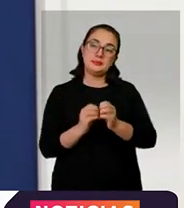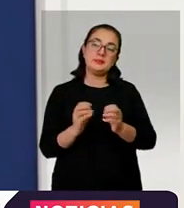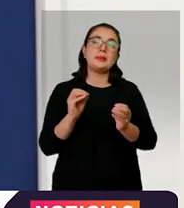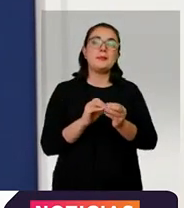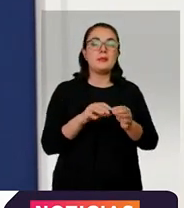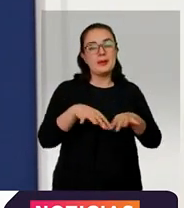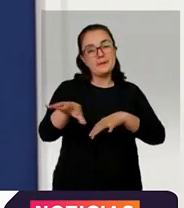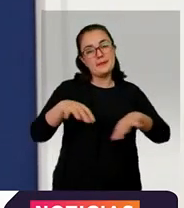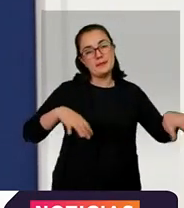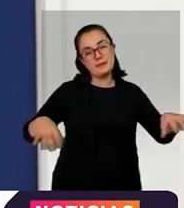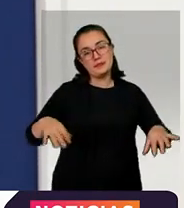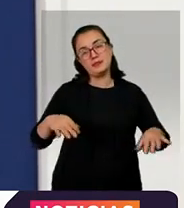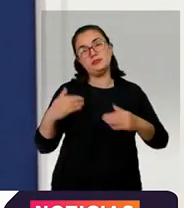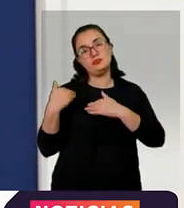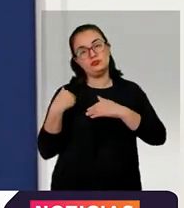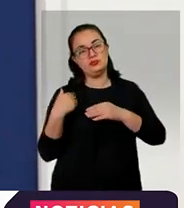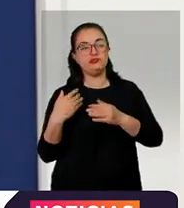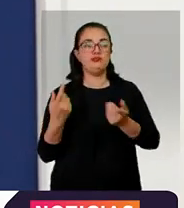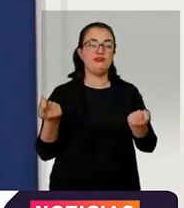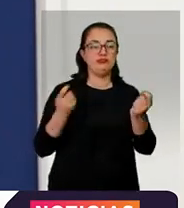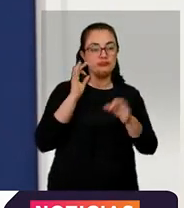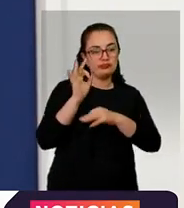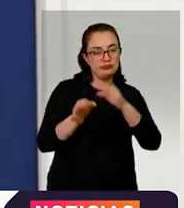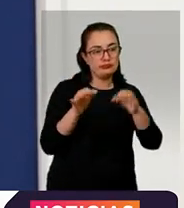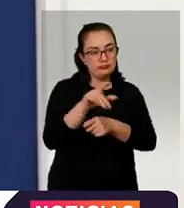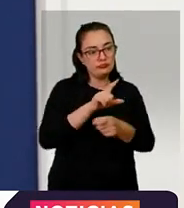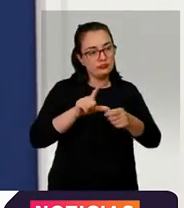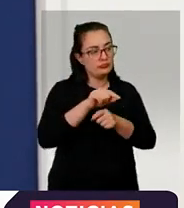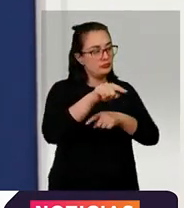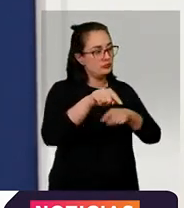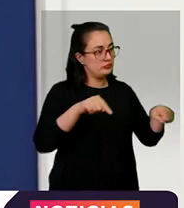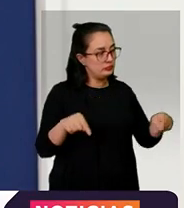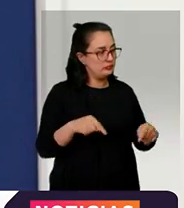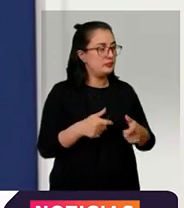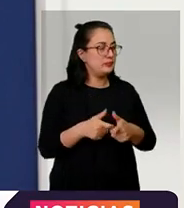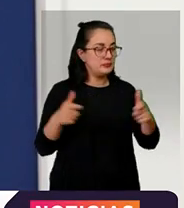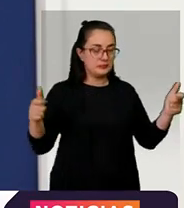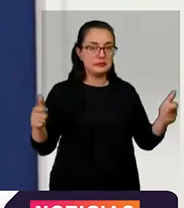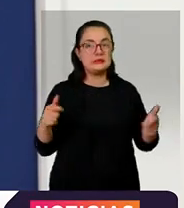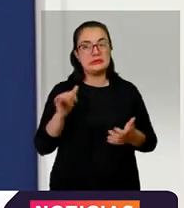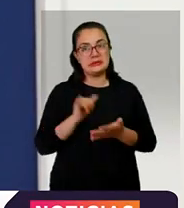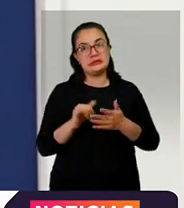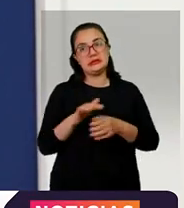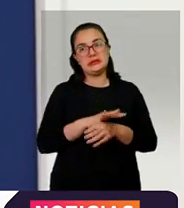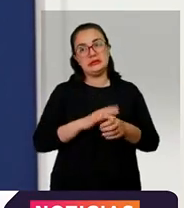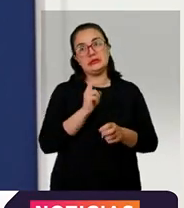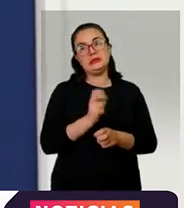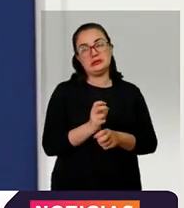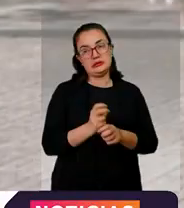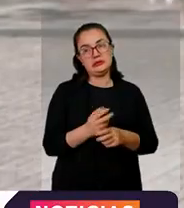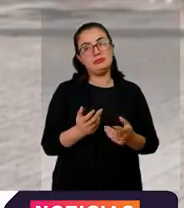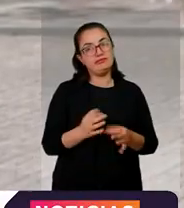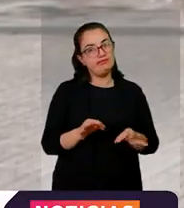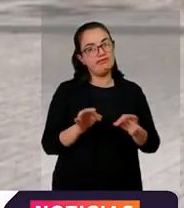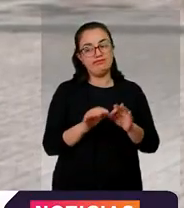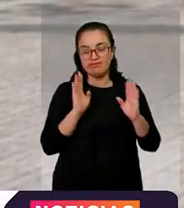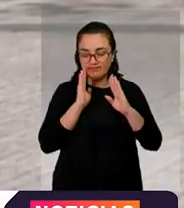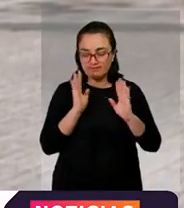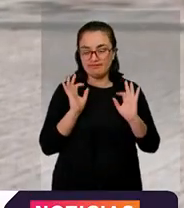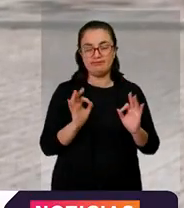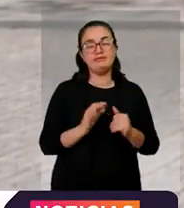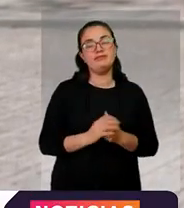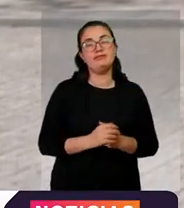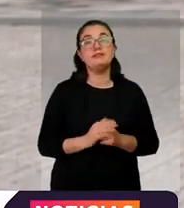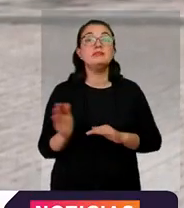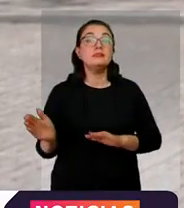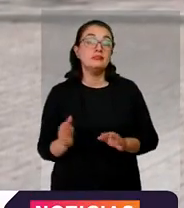capacidades entre localidades, entre las localidades más críticas donde tenemos que mantener muy buen nivel de atención. Manifestó que además